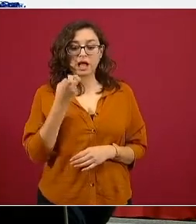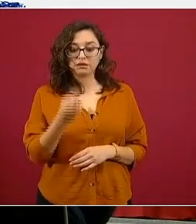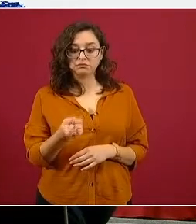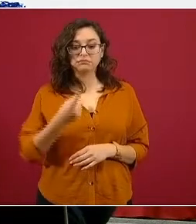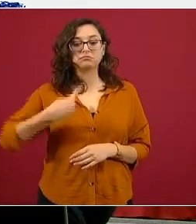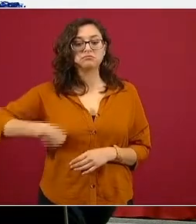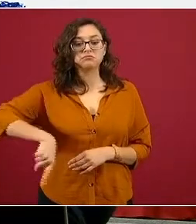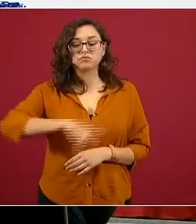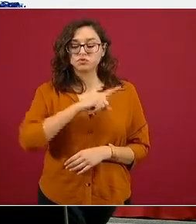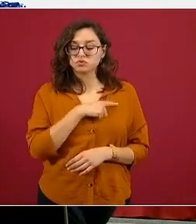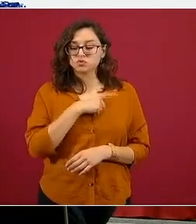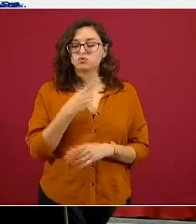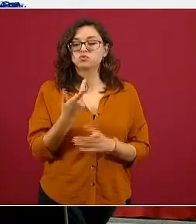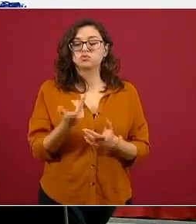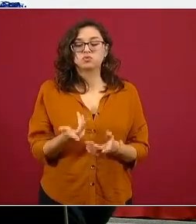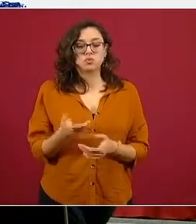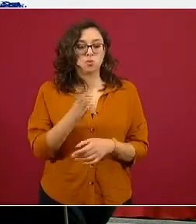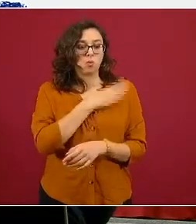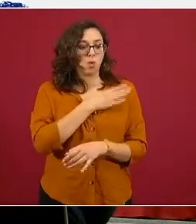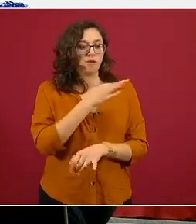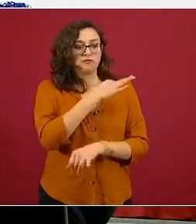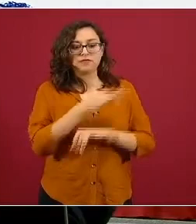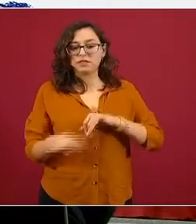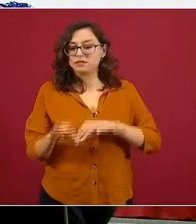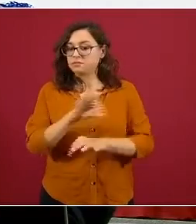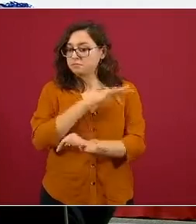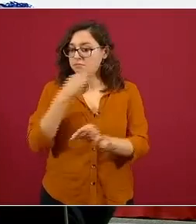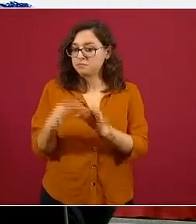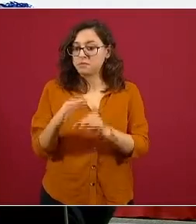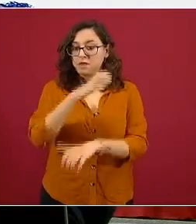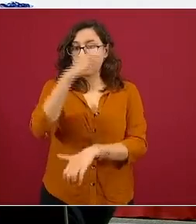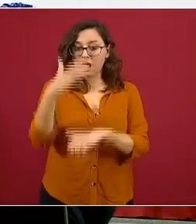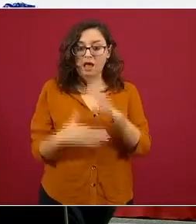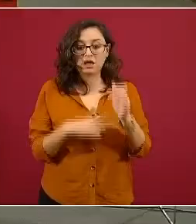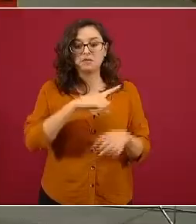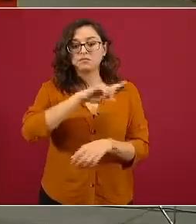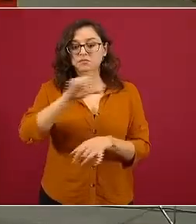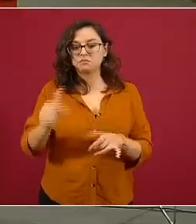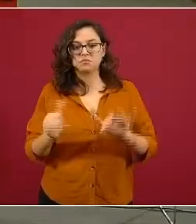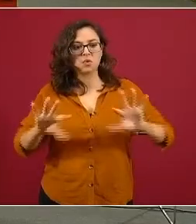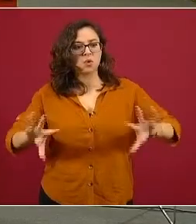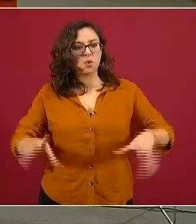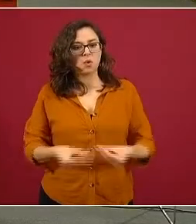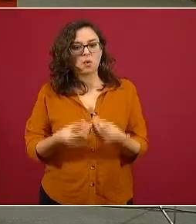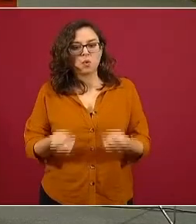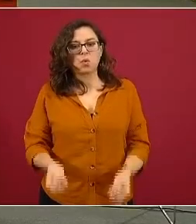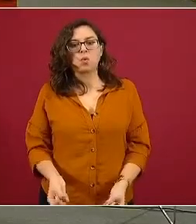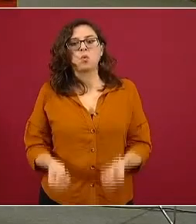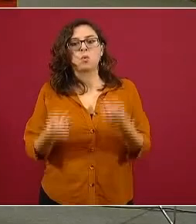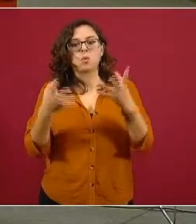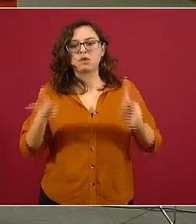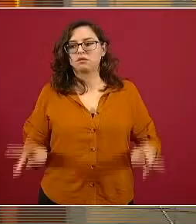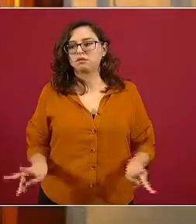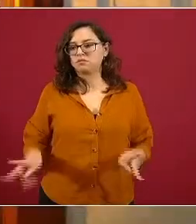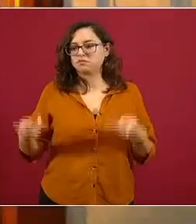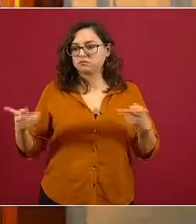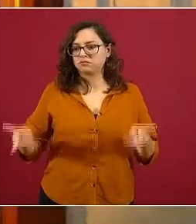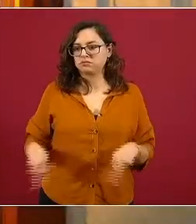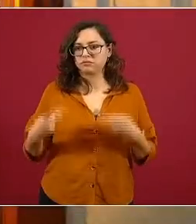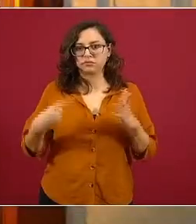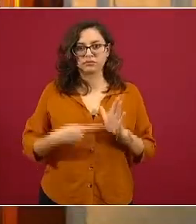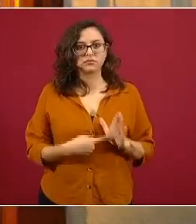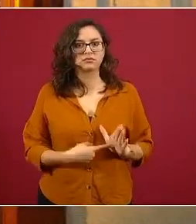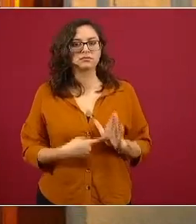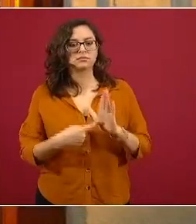siempre al terminar los eventos del Buen Fin está debidamente